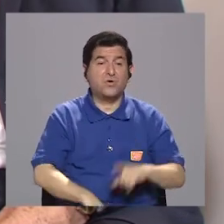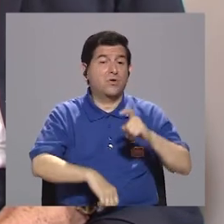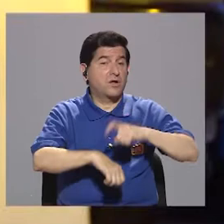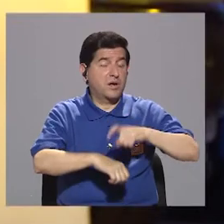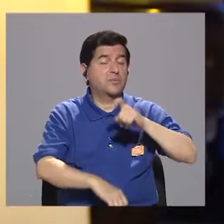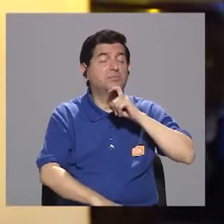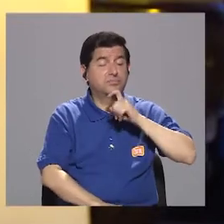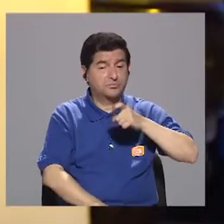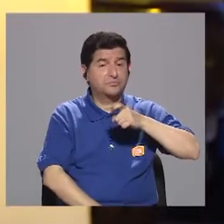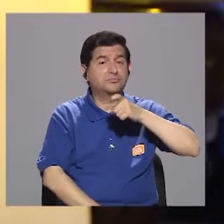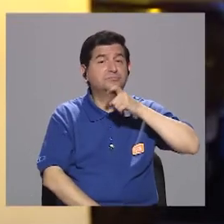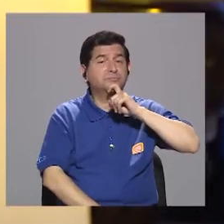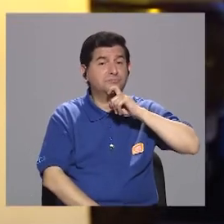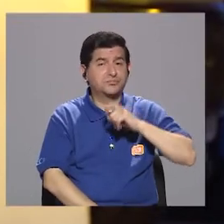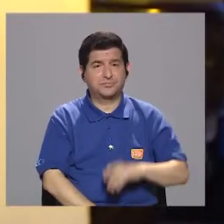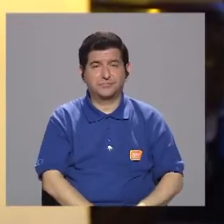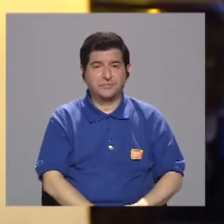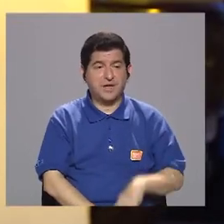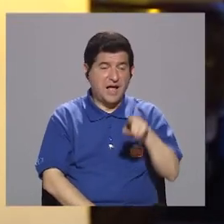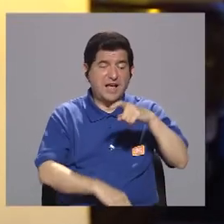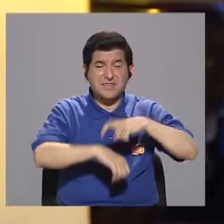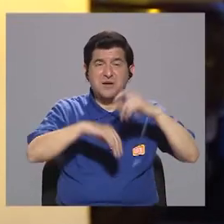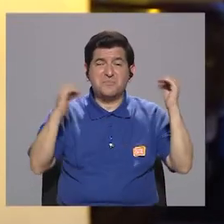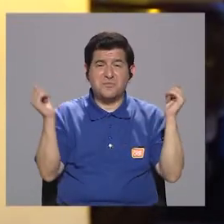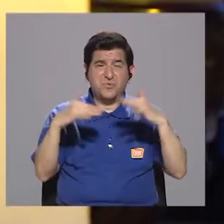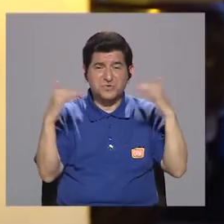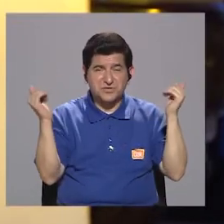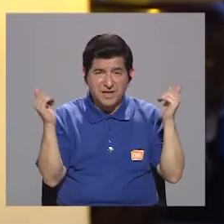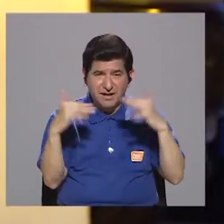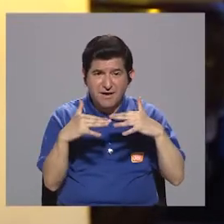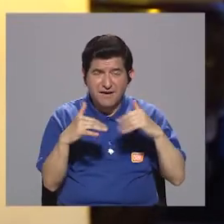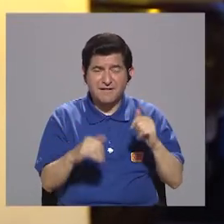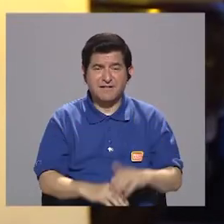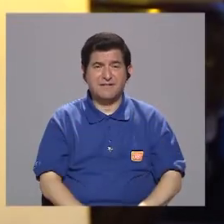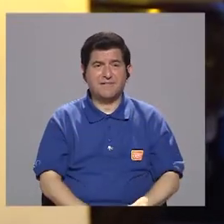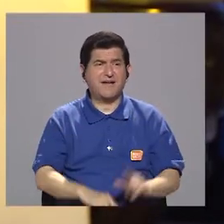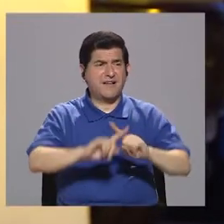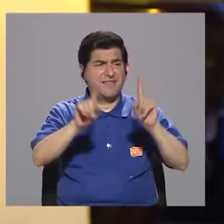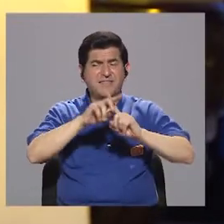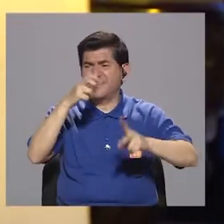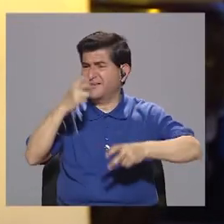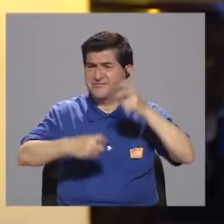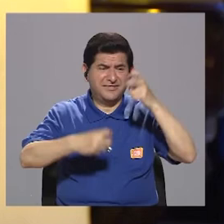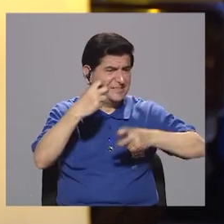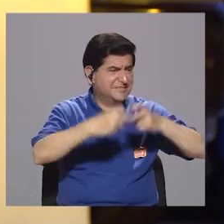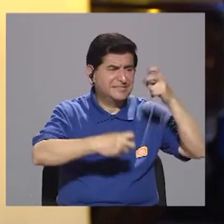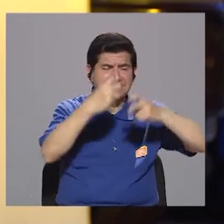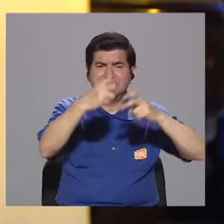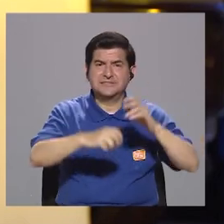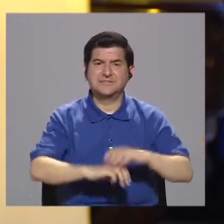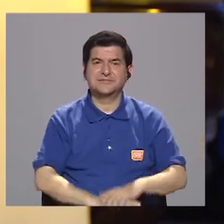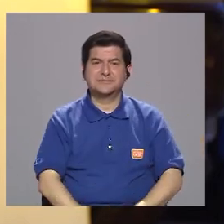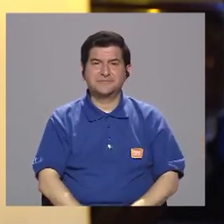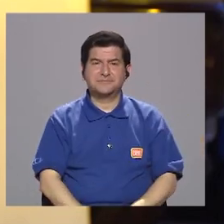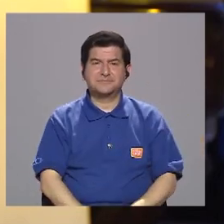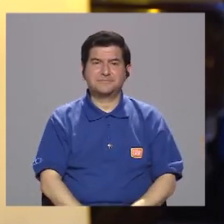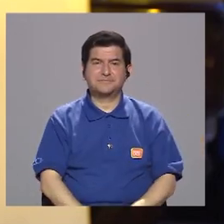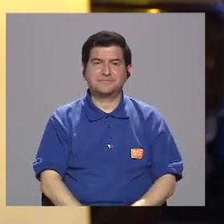una época muy difícil, es decir, en que estaba la guerra, en que estaba toda una serie de dificultades.